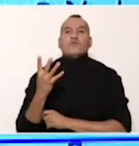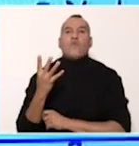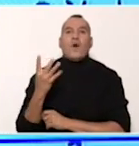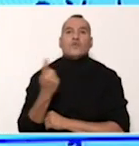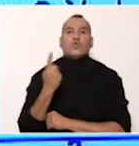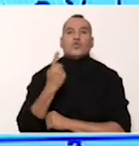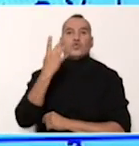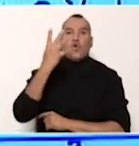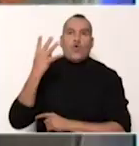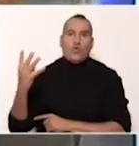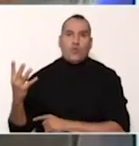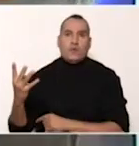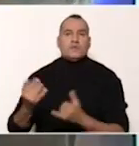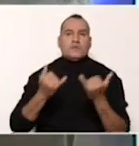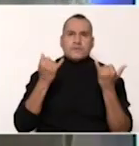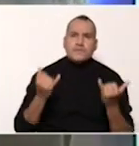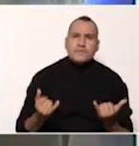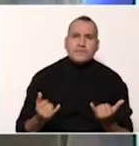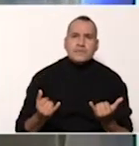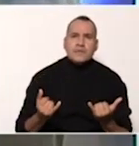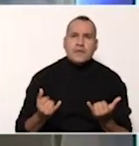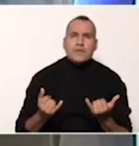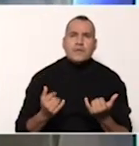presente, vamos a entrar ahora en